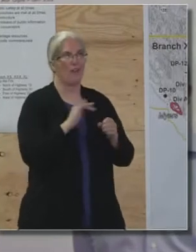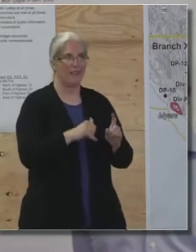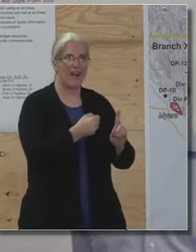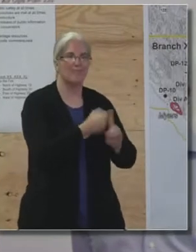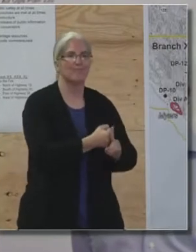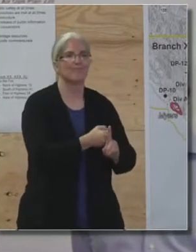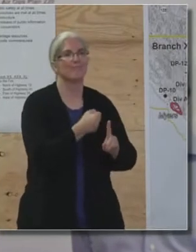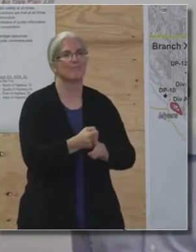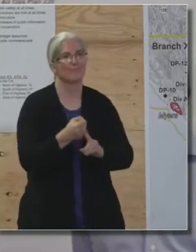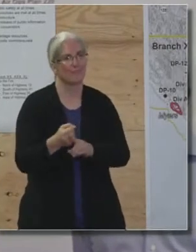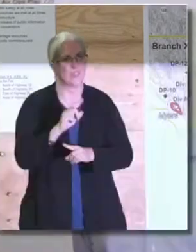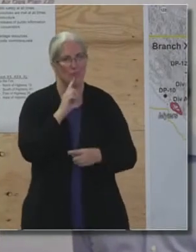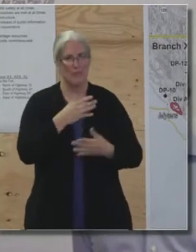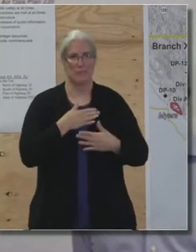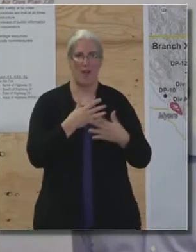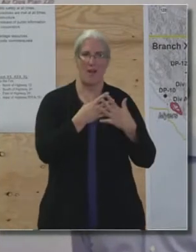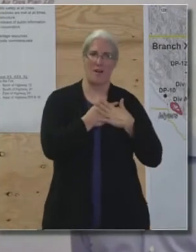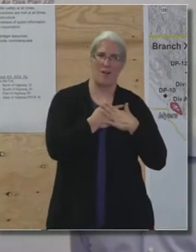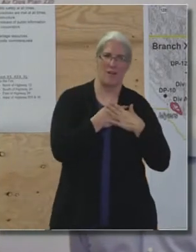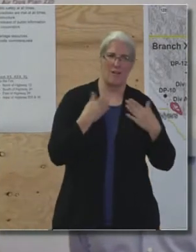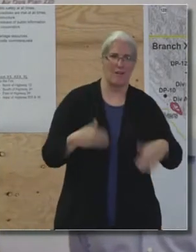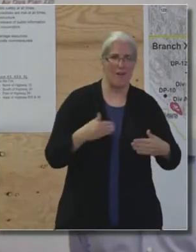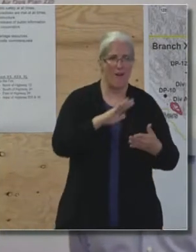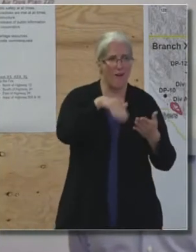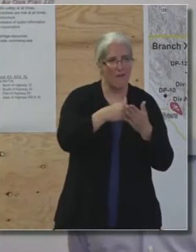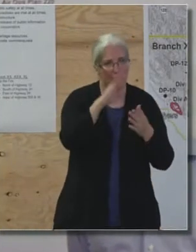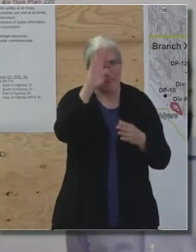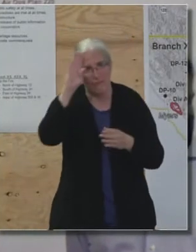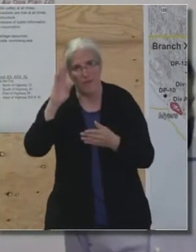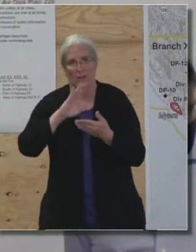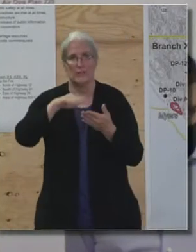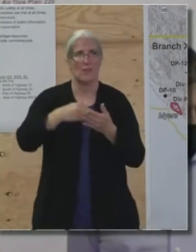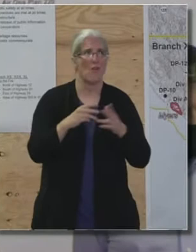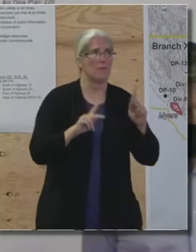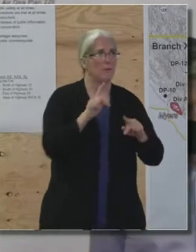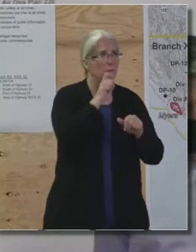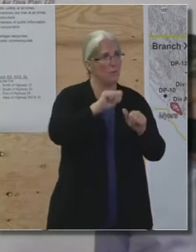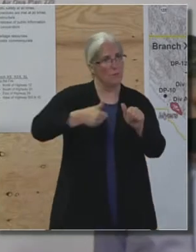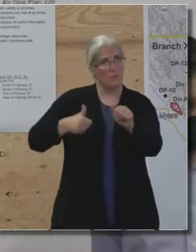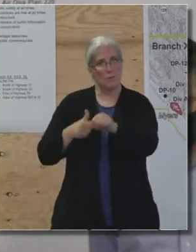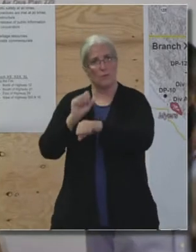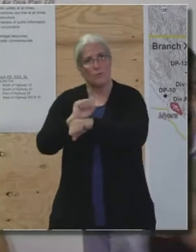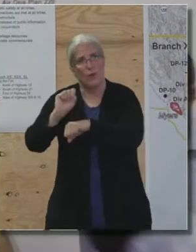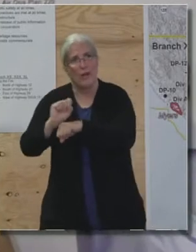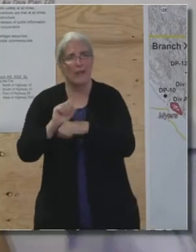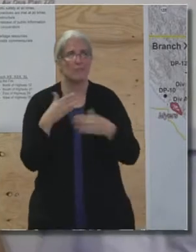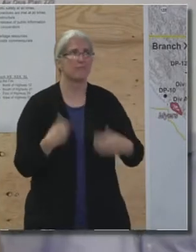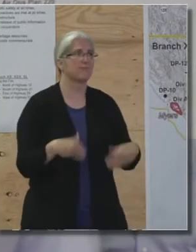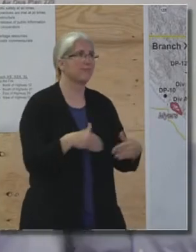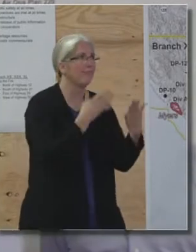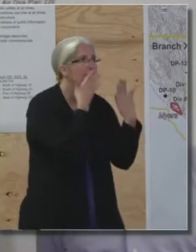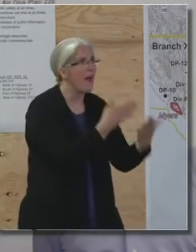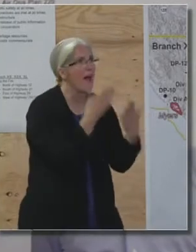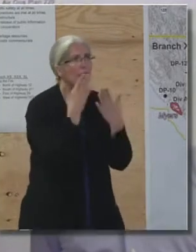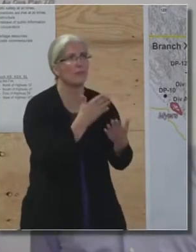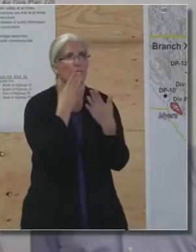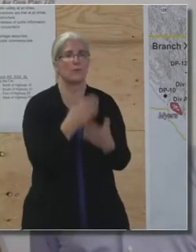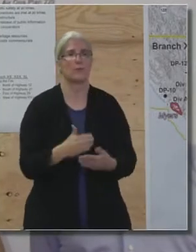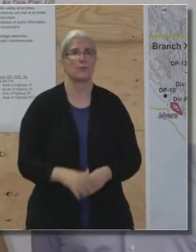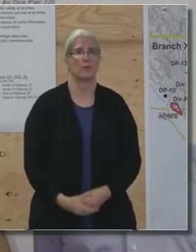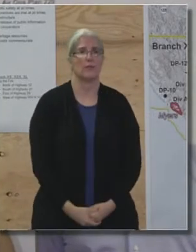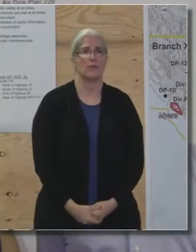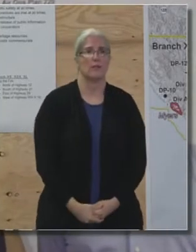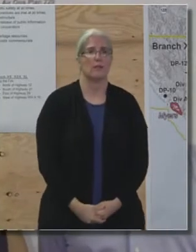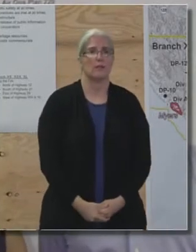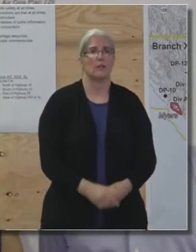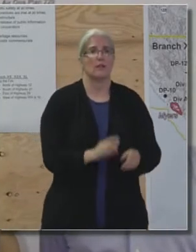autoridades de bomberos y de las policías por su trabajo muy apreciado gracias a algunas dos news and por tomarse el tiempo para